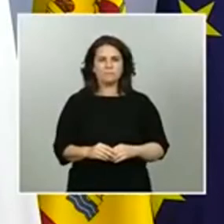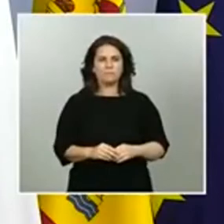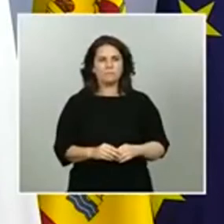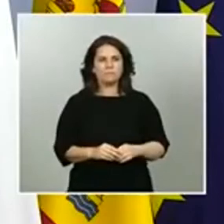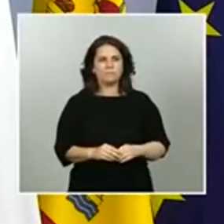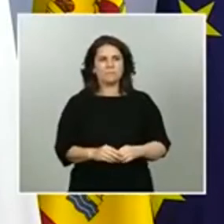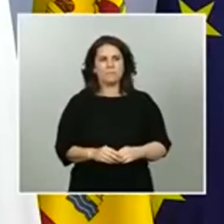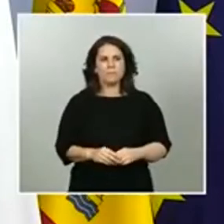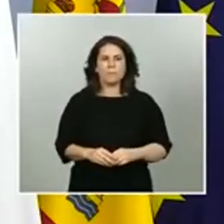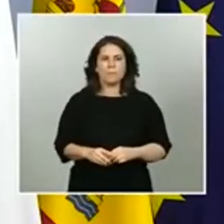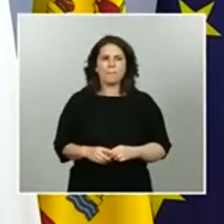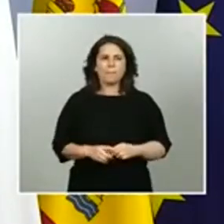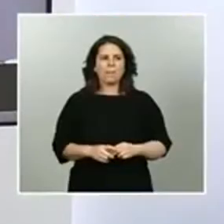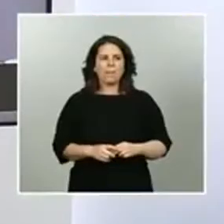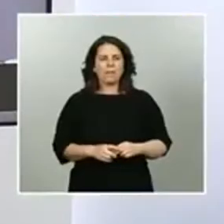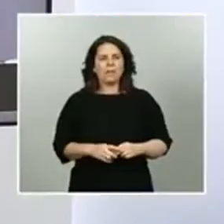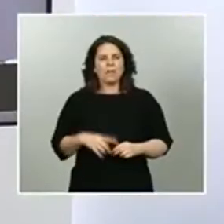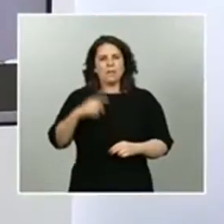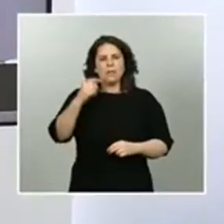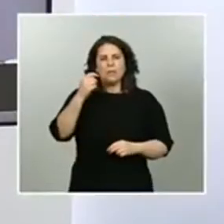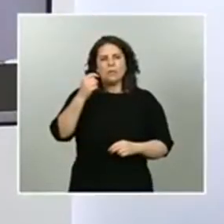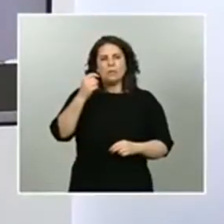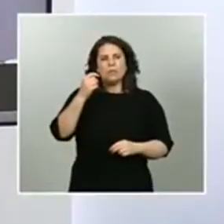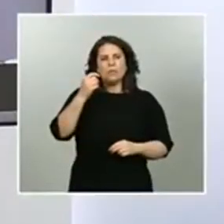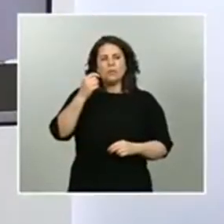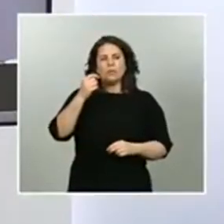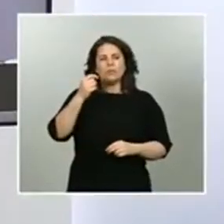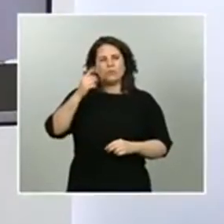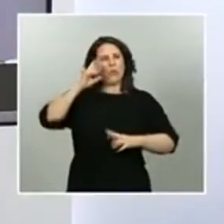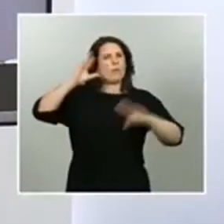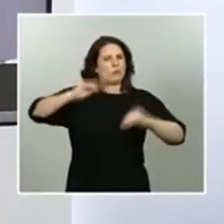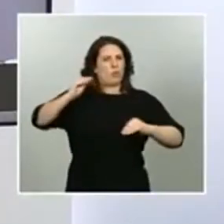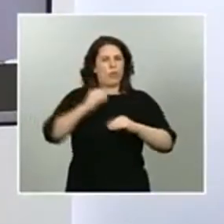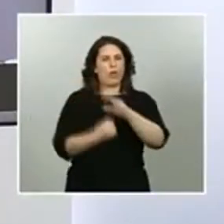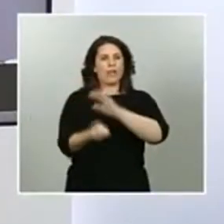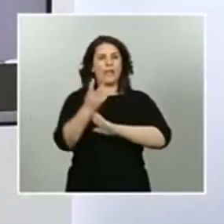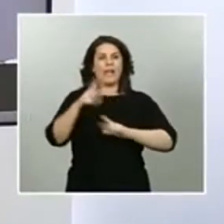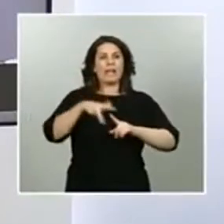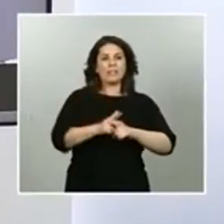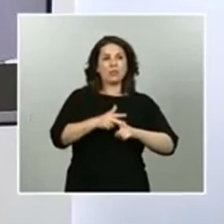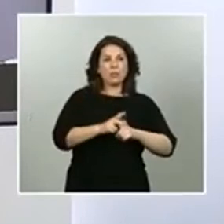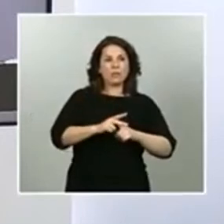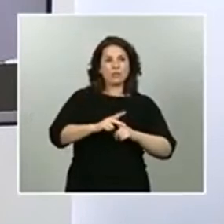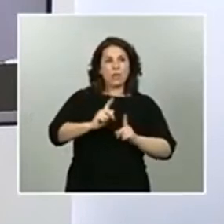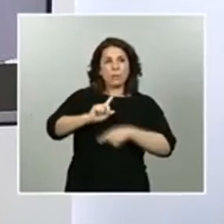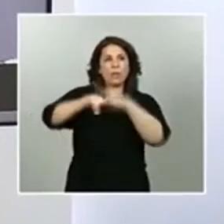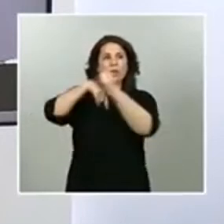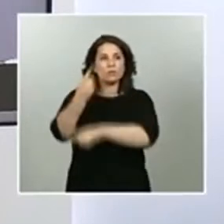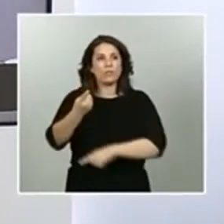lo que no tiene mucho sentido es que creemos instrumentos y que luego nos dé vergüenza utilizar esos instrumentos.